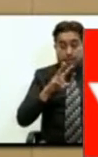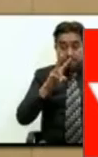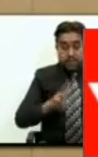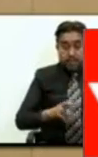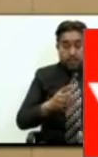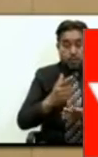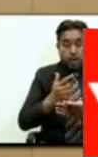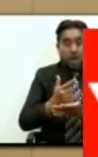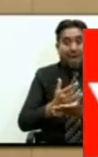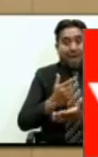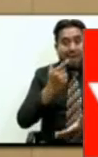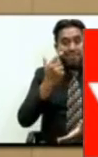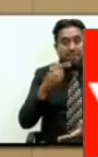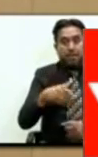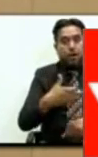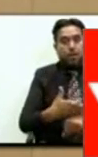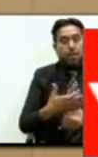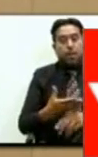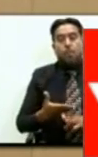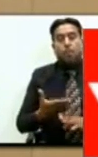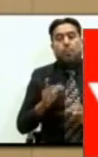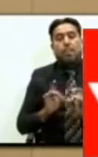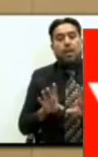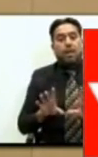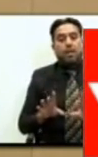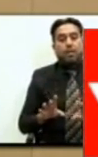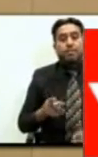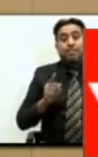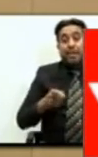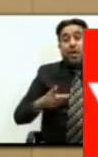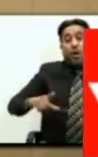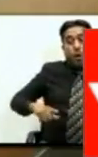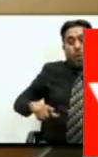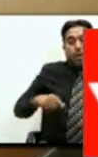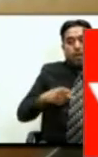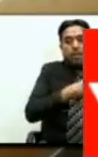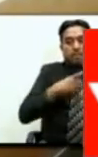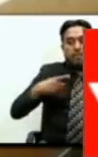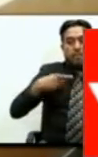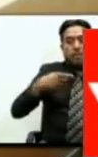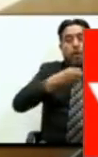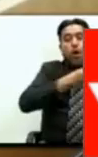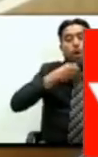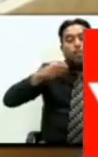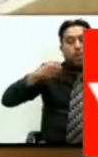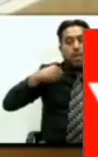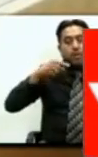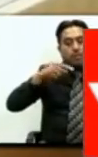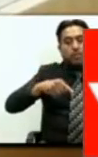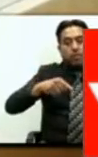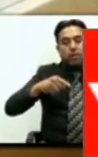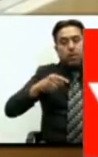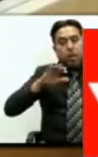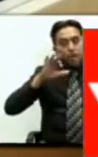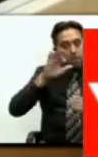la delicadeza que esto representa pues el gobierno tiene la obligación de garantizar la libre manifestación y